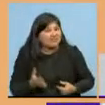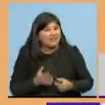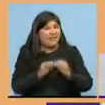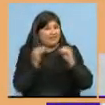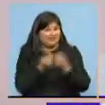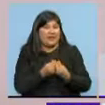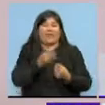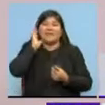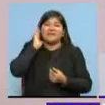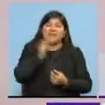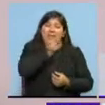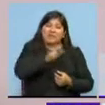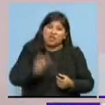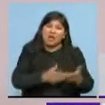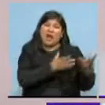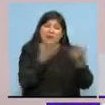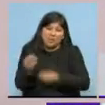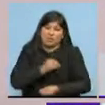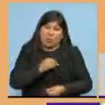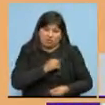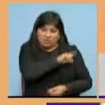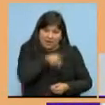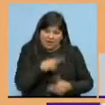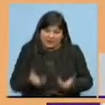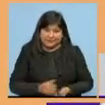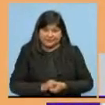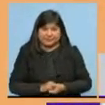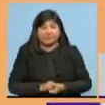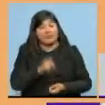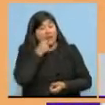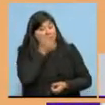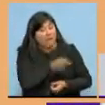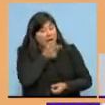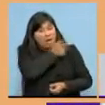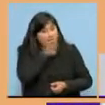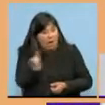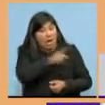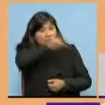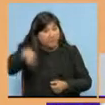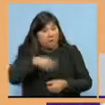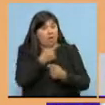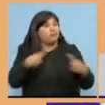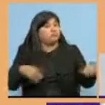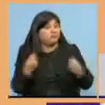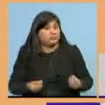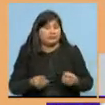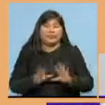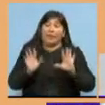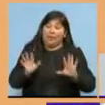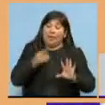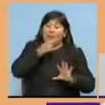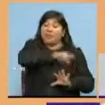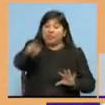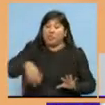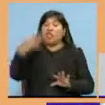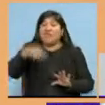bueno alguna recomendación en especial en particular nosotros siempre queremos que la gente se quede con el mensaje de que reclamar vale la pena